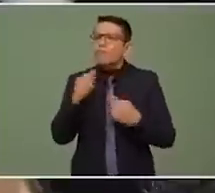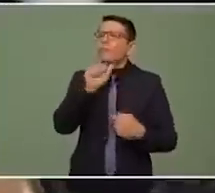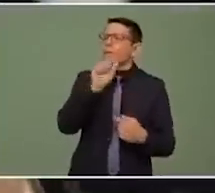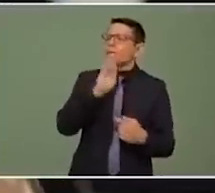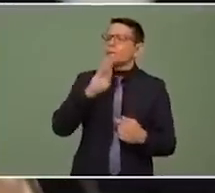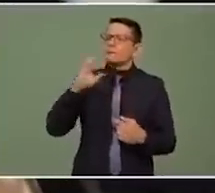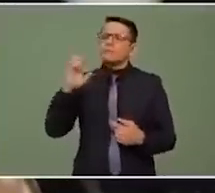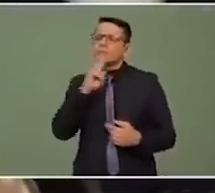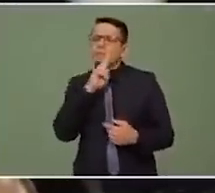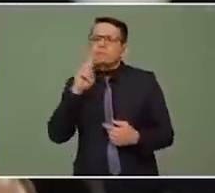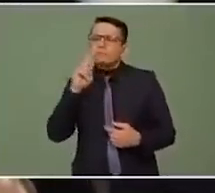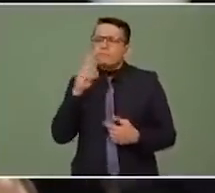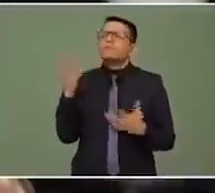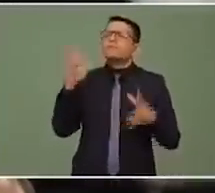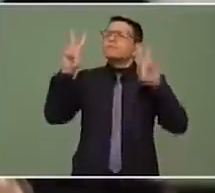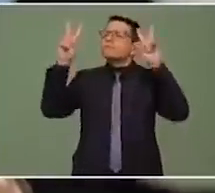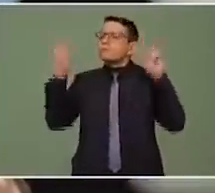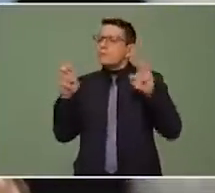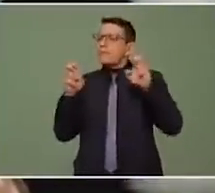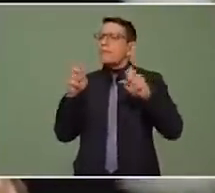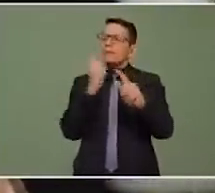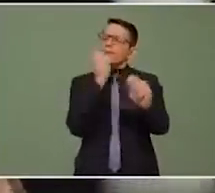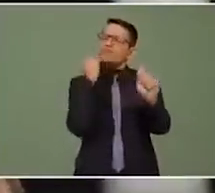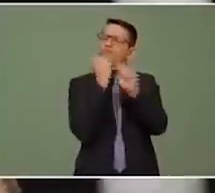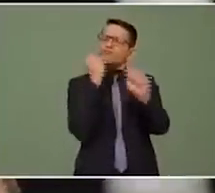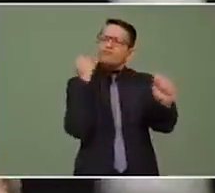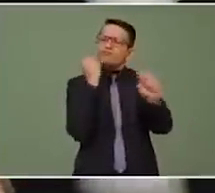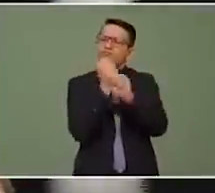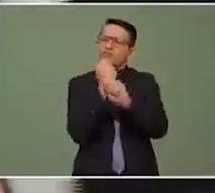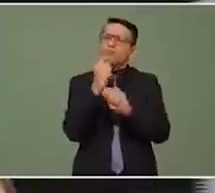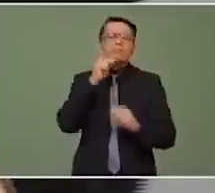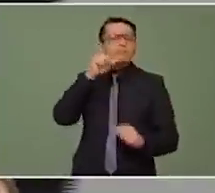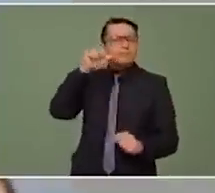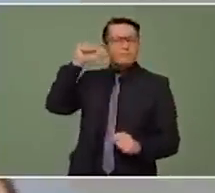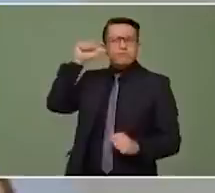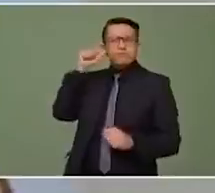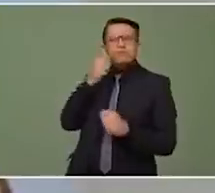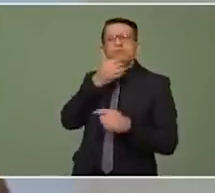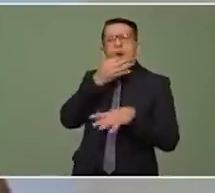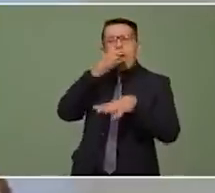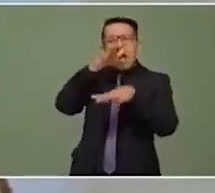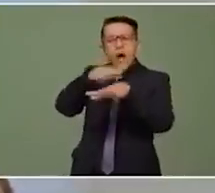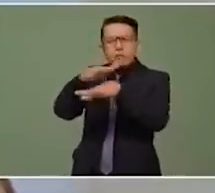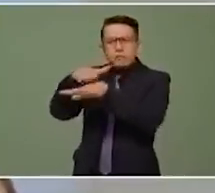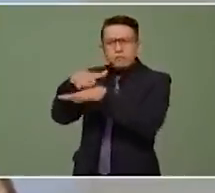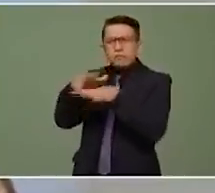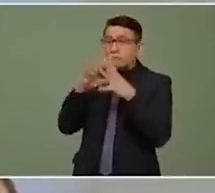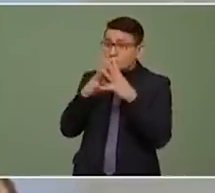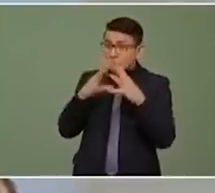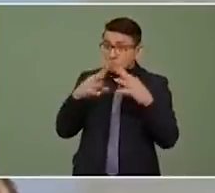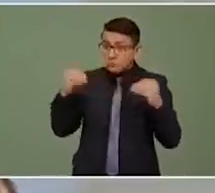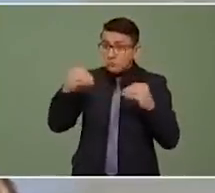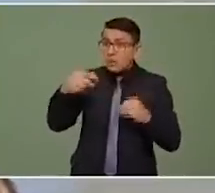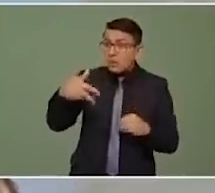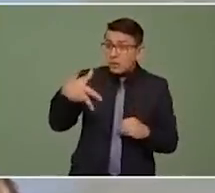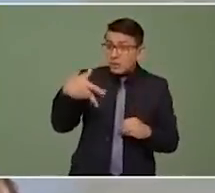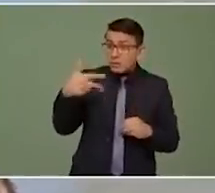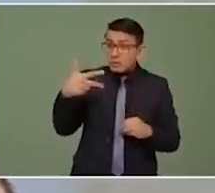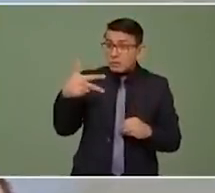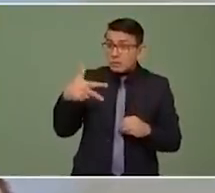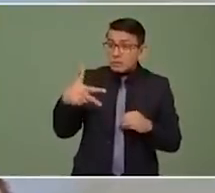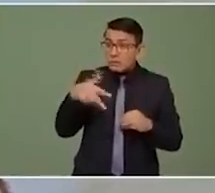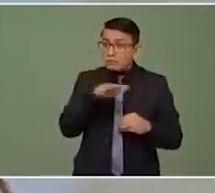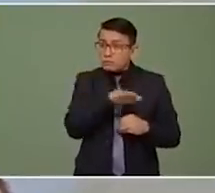pues hay una problemática ayer anunciaron que se desapareciera en 13 rutas que hay diálogo con ustedes el gobernador